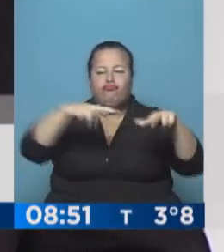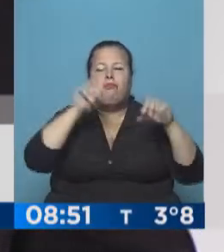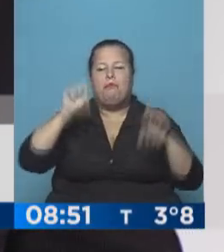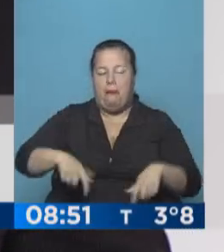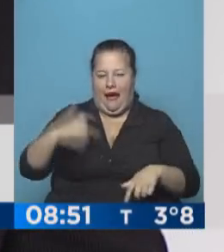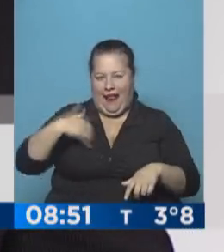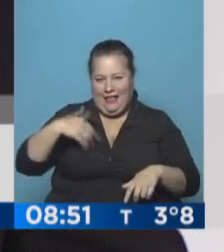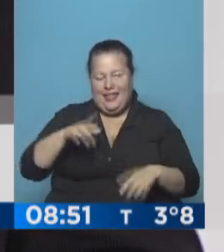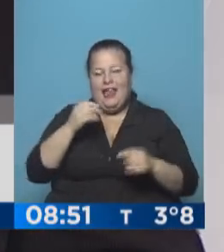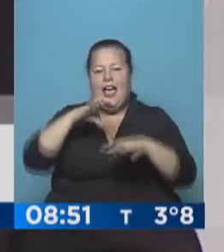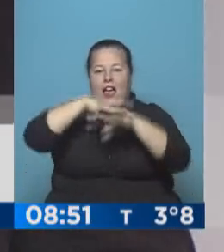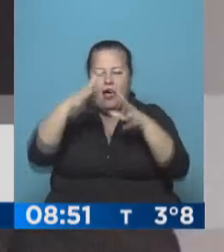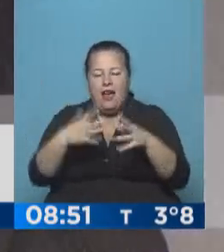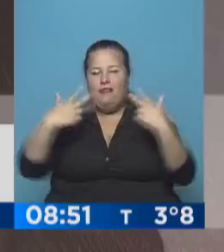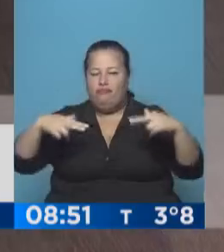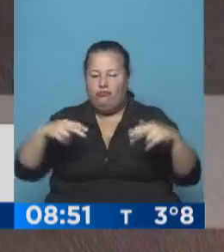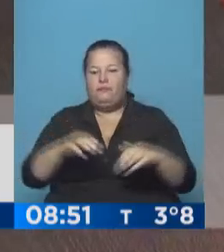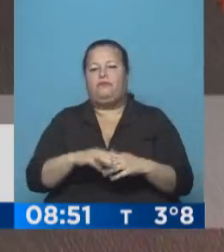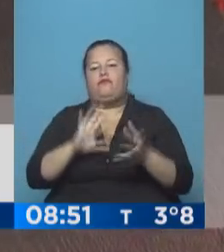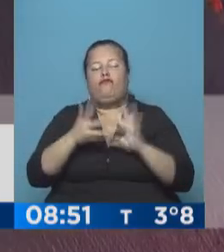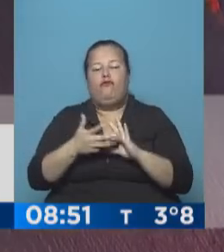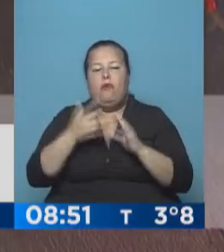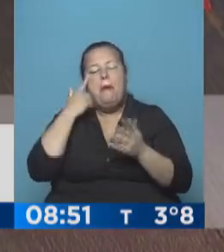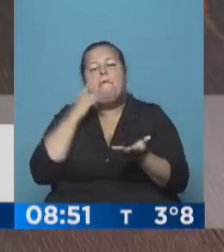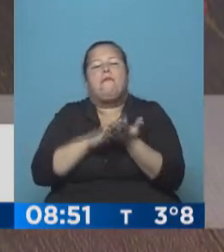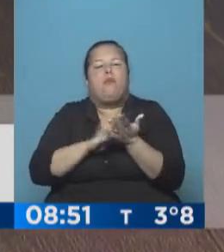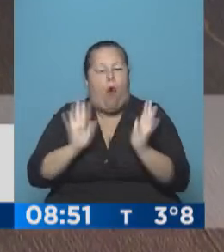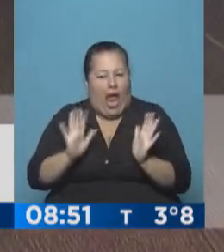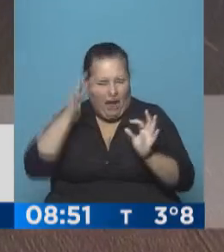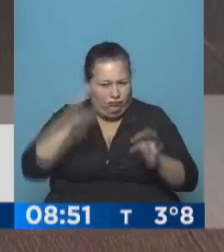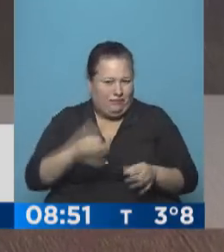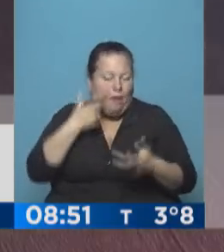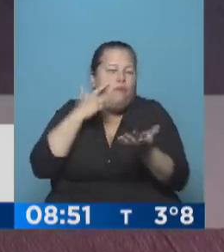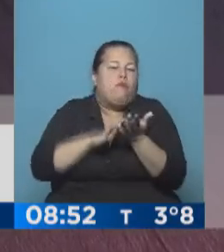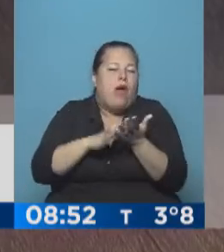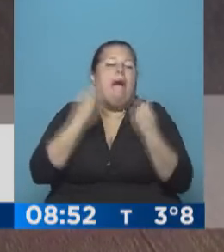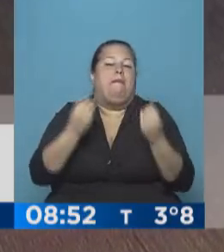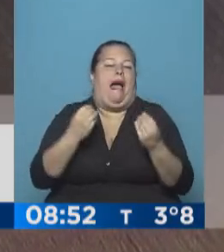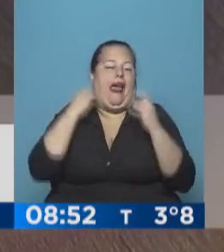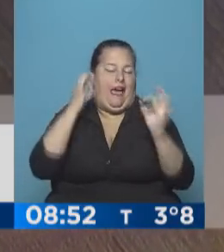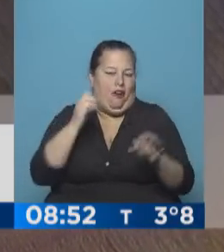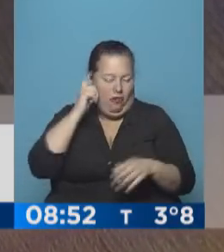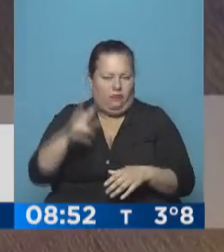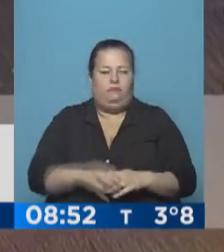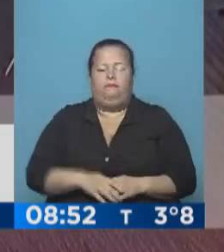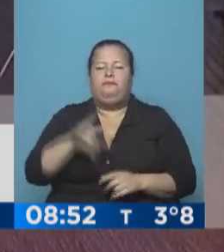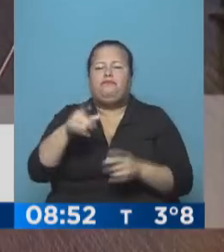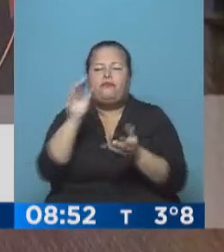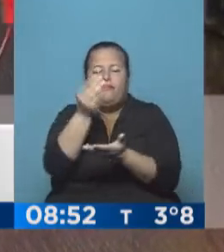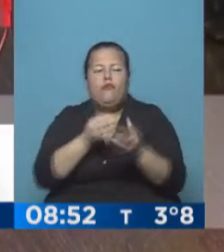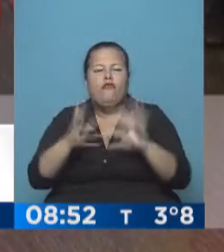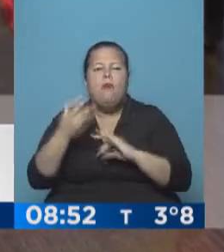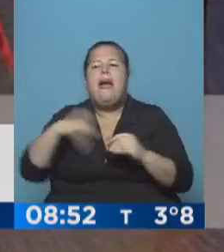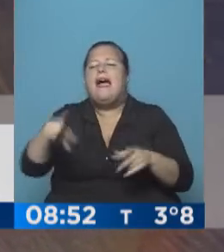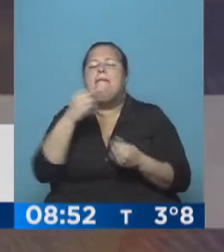local lo que es carcasa y bastidor de manera experimental porque en realidad es digamos una cuestión experimental y poder llegar a y el diseño el diseño está enfocado en